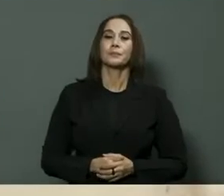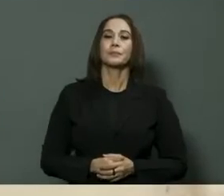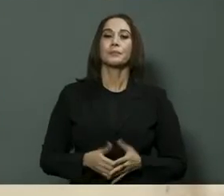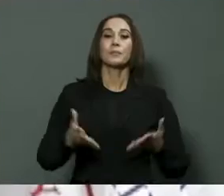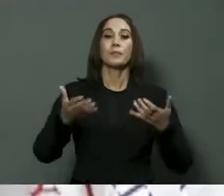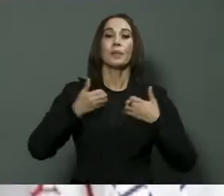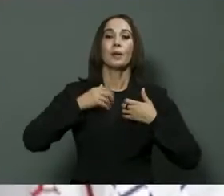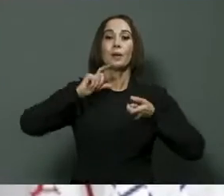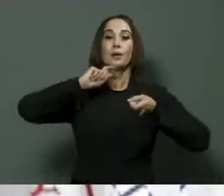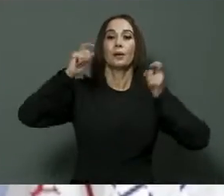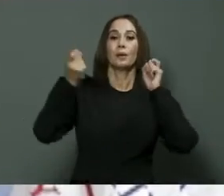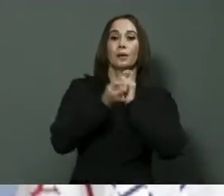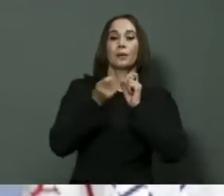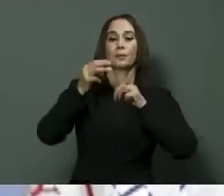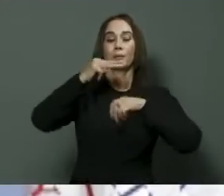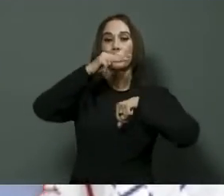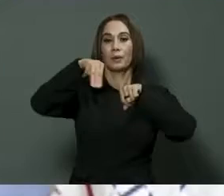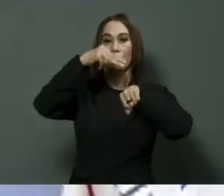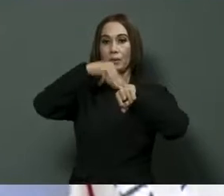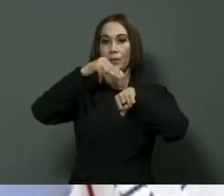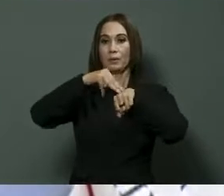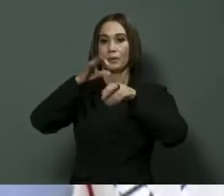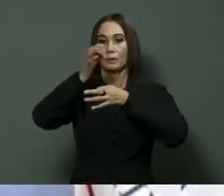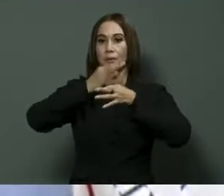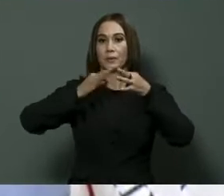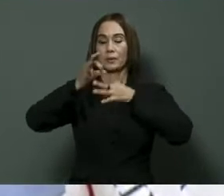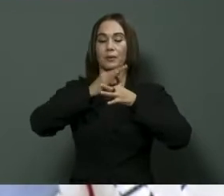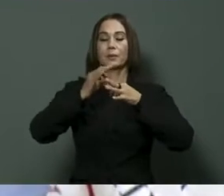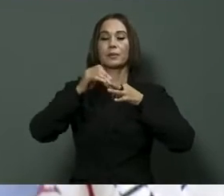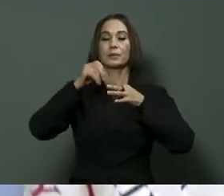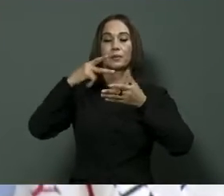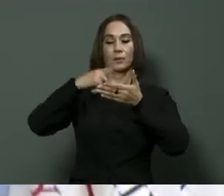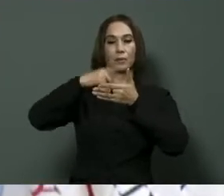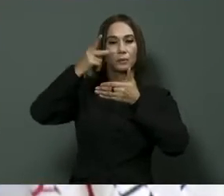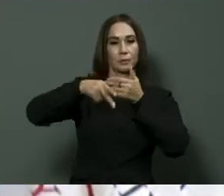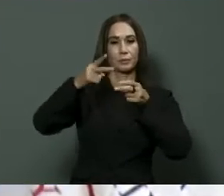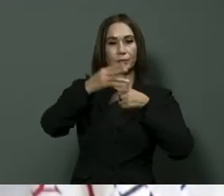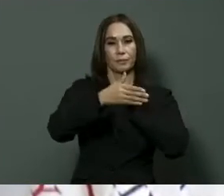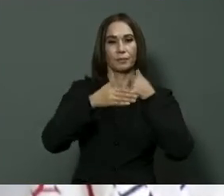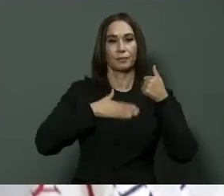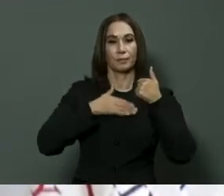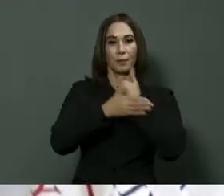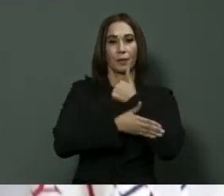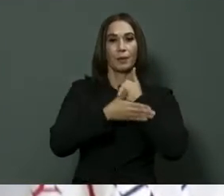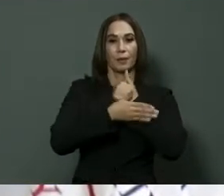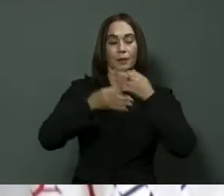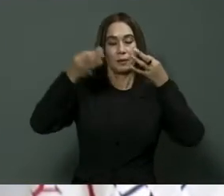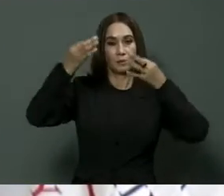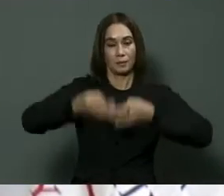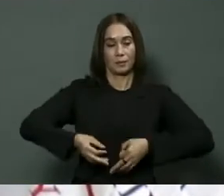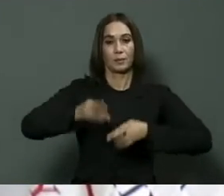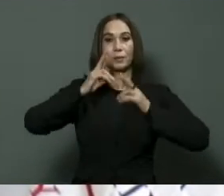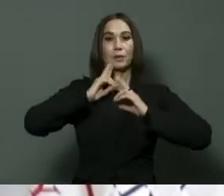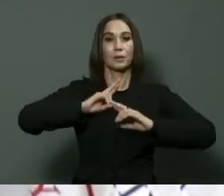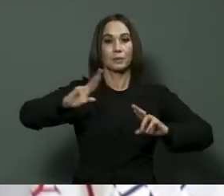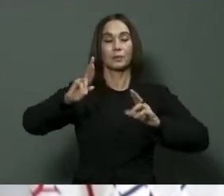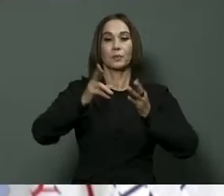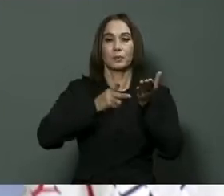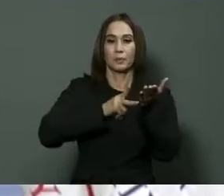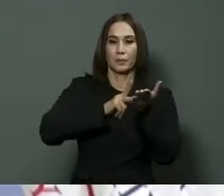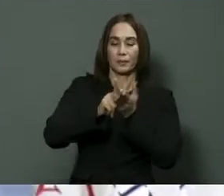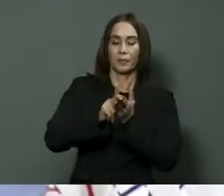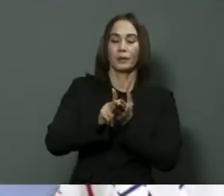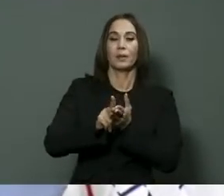Queremos transformar este municipio y toda la provincia de Duarte, haciendo de este plan Mi País Seguro una respuesta real y verdaderamente efectiva a